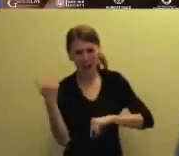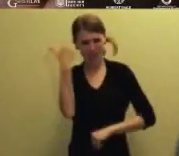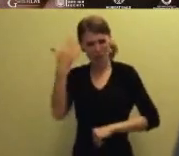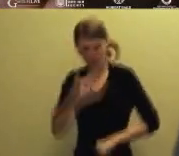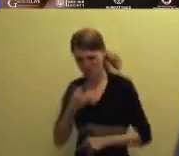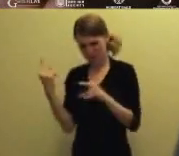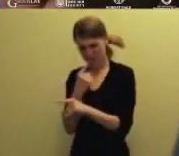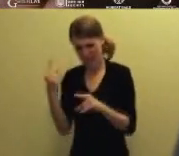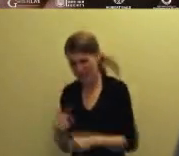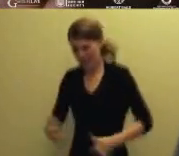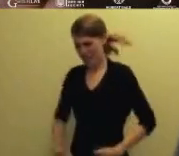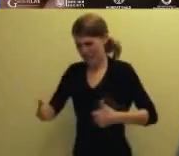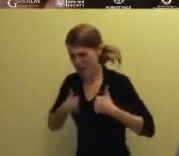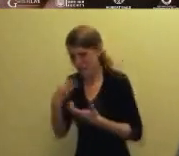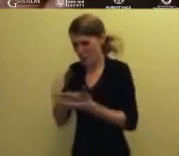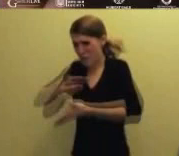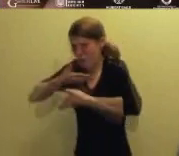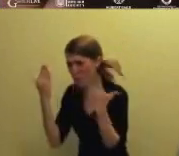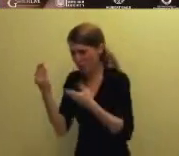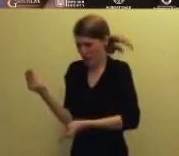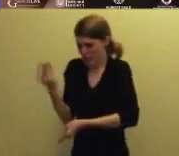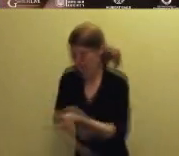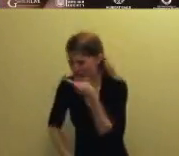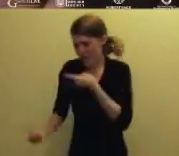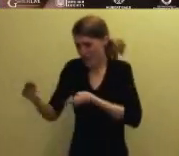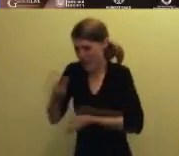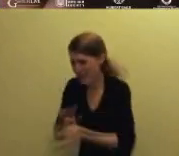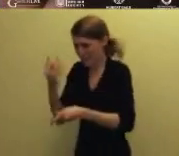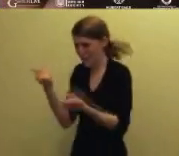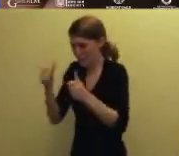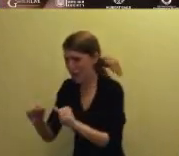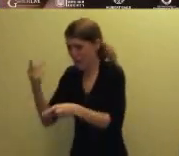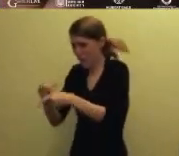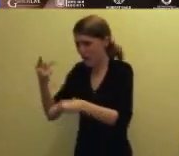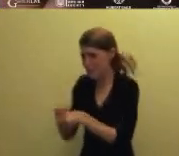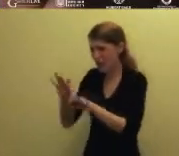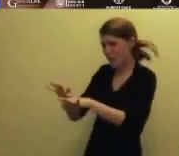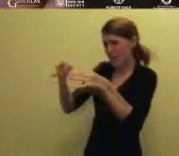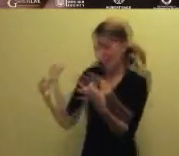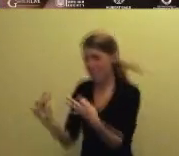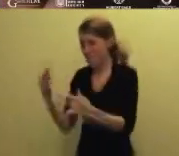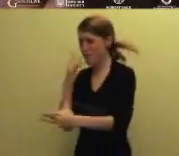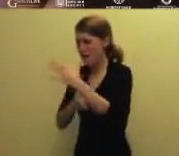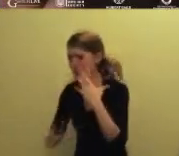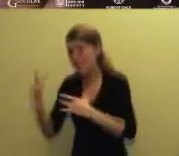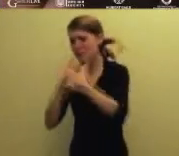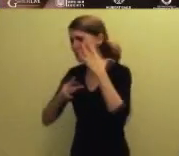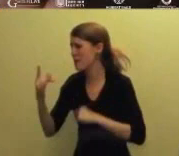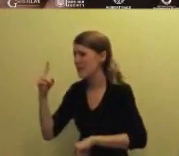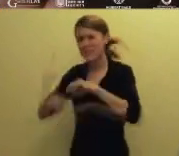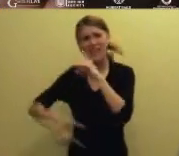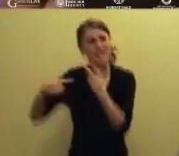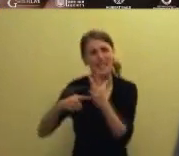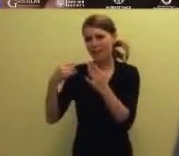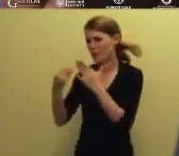un producto o puede ser de hecho lo único que valga para tirar adelante el producto pero en este caso no sencillamente